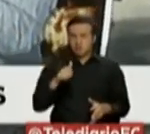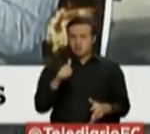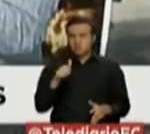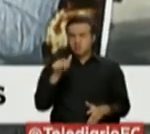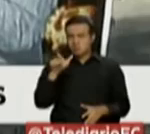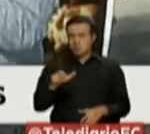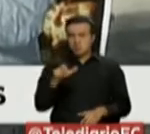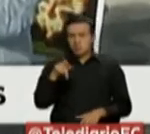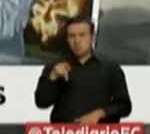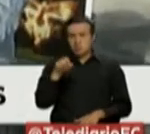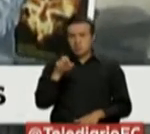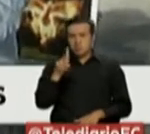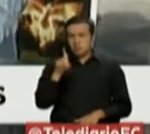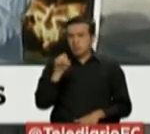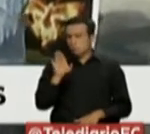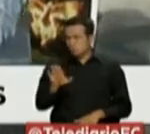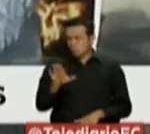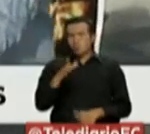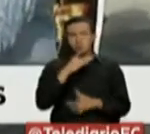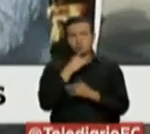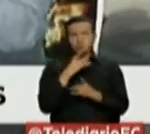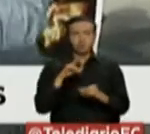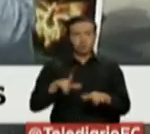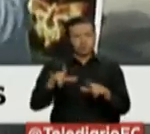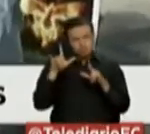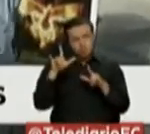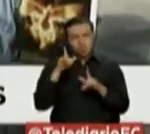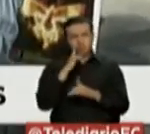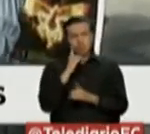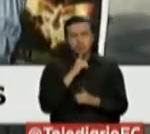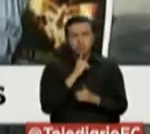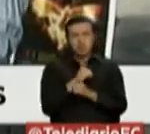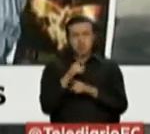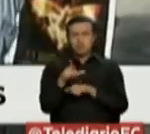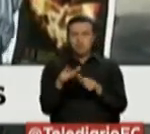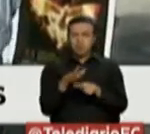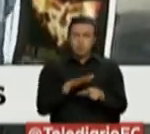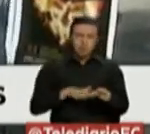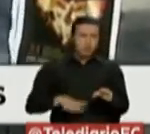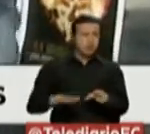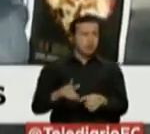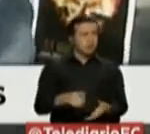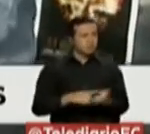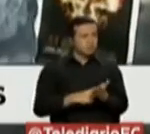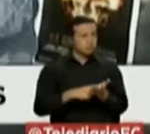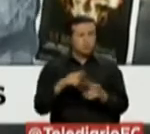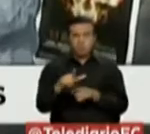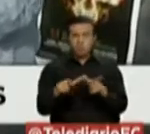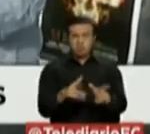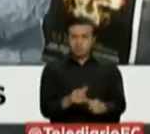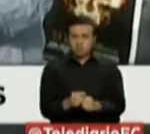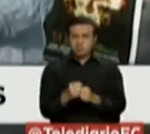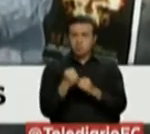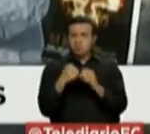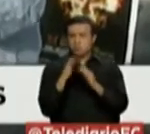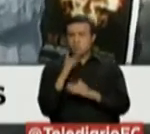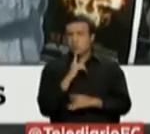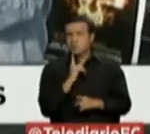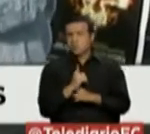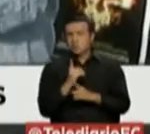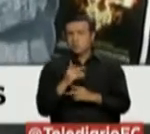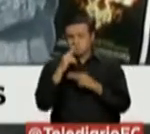don Pedro, que pues le gustan del rock, tengan estos espacios seguros y sobre todo